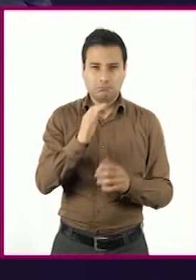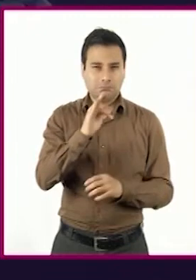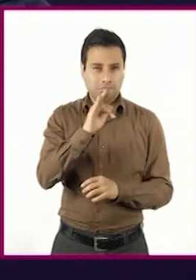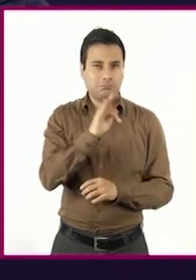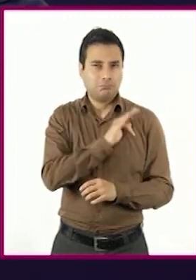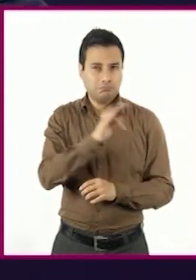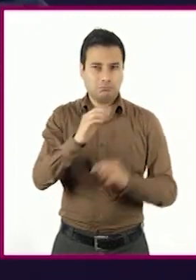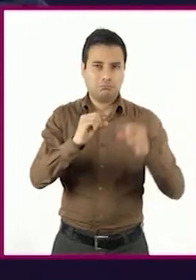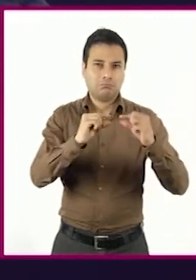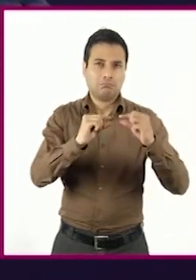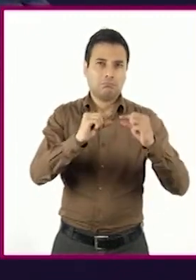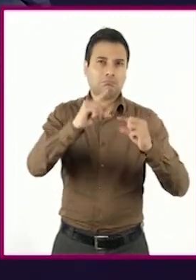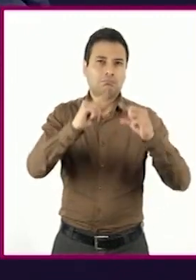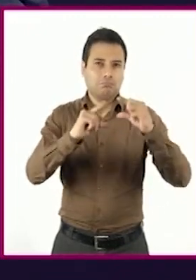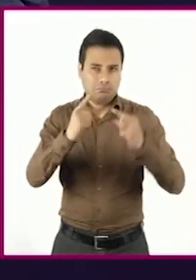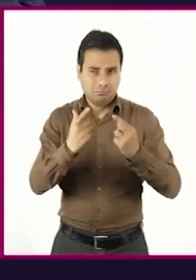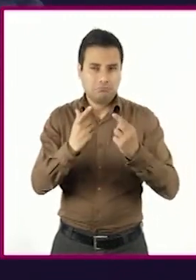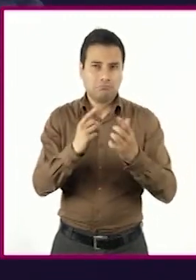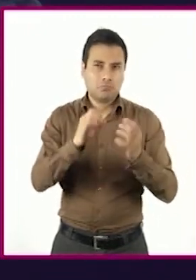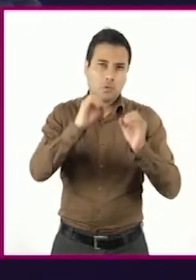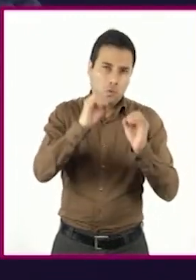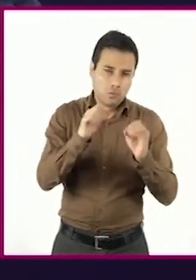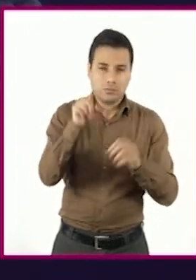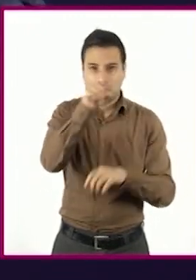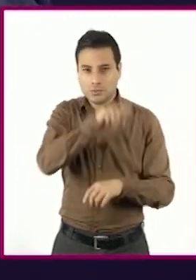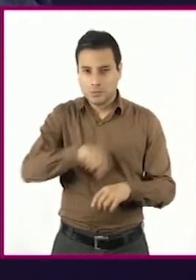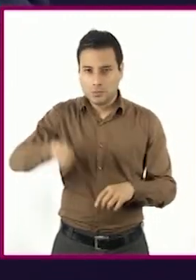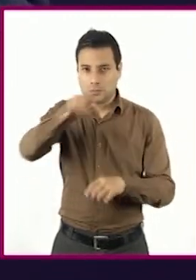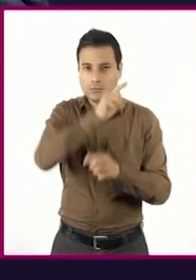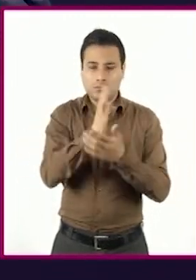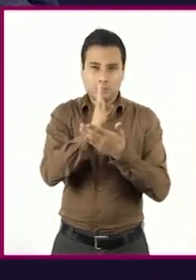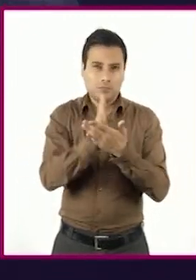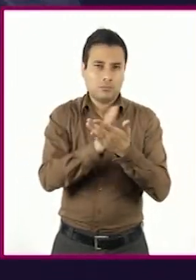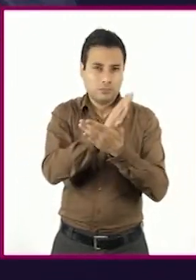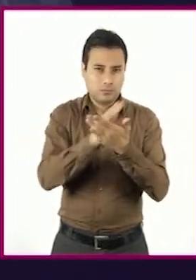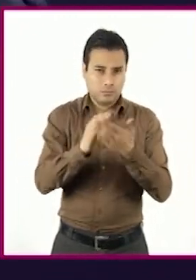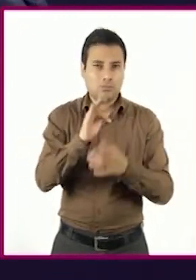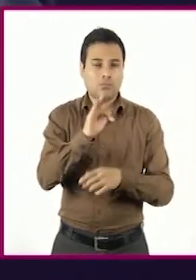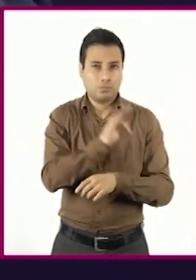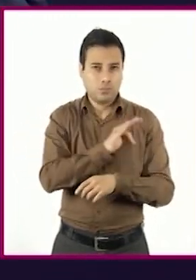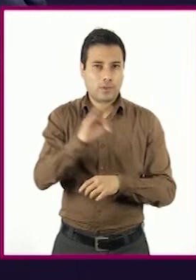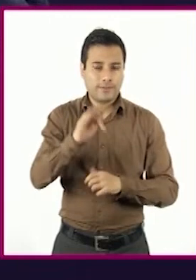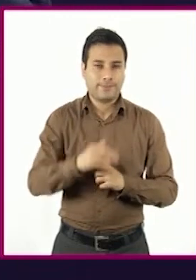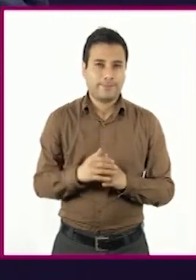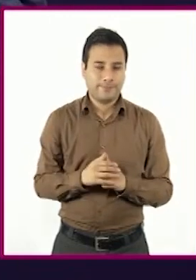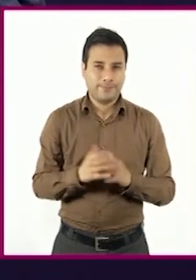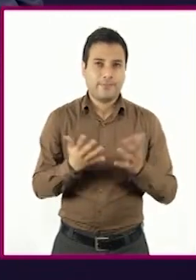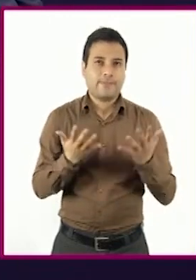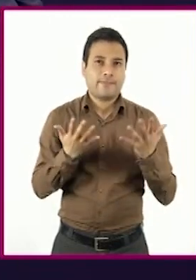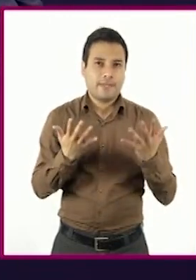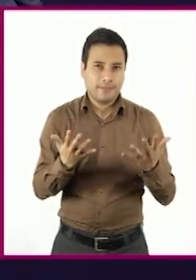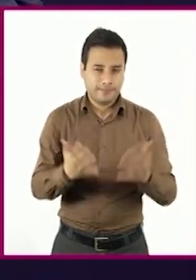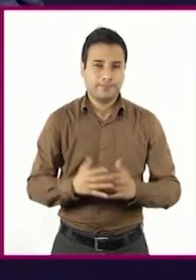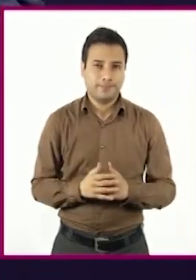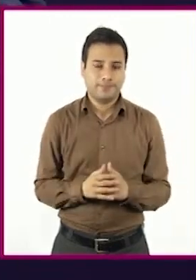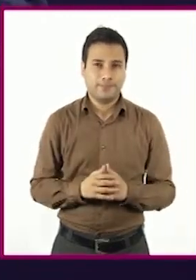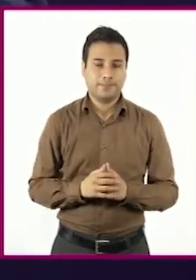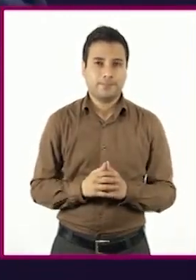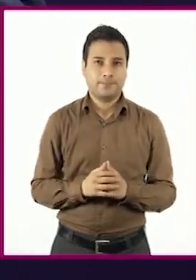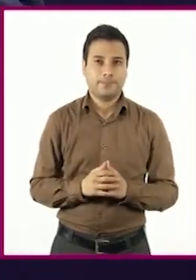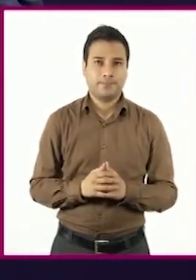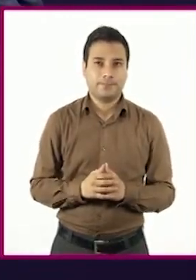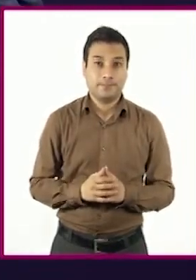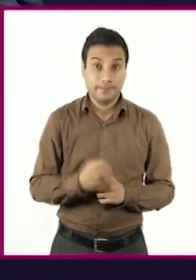una gráfica de barras y una gráfica circular. Y con la información proporcionada por las gráficas,